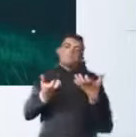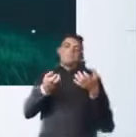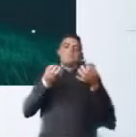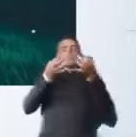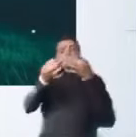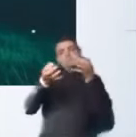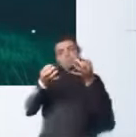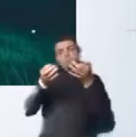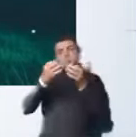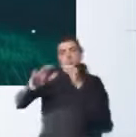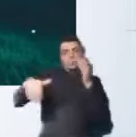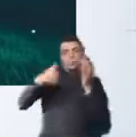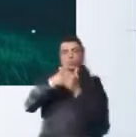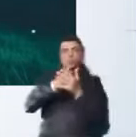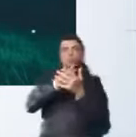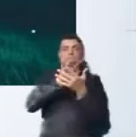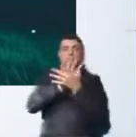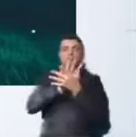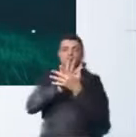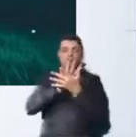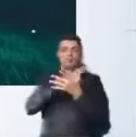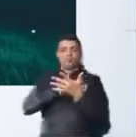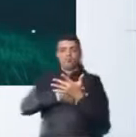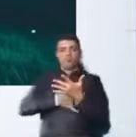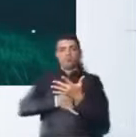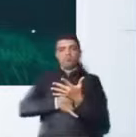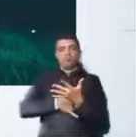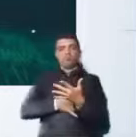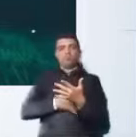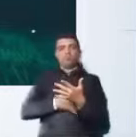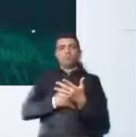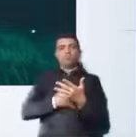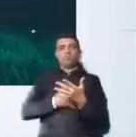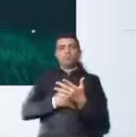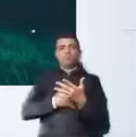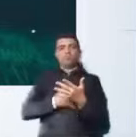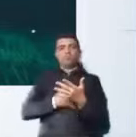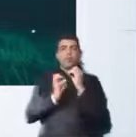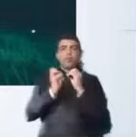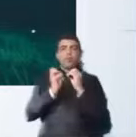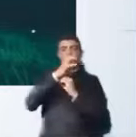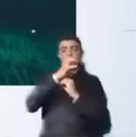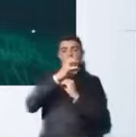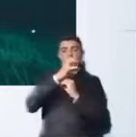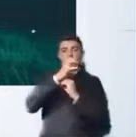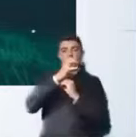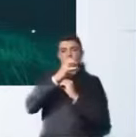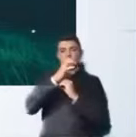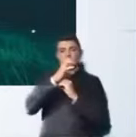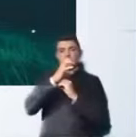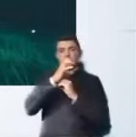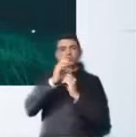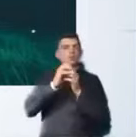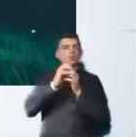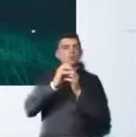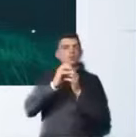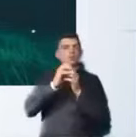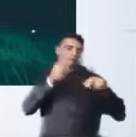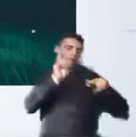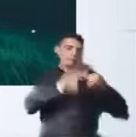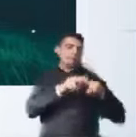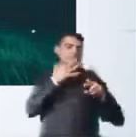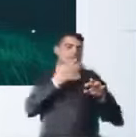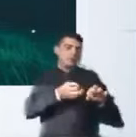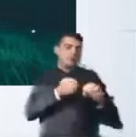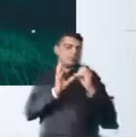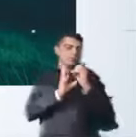que el COVID-19 o el coronavirus es una gripa más. En serio, es una gripa más. Entonces la gente a veces dice,